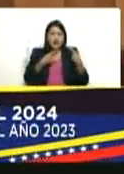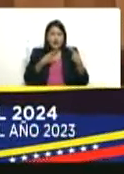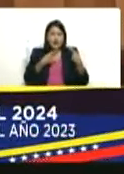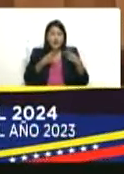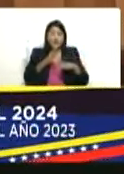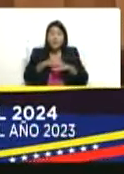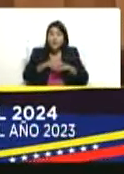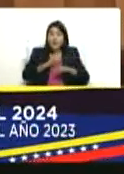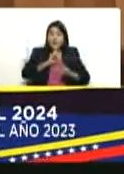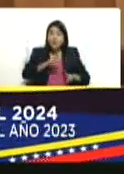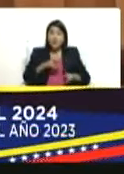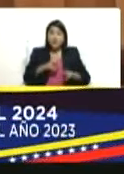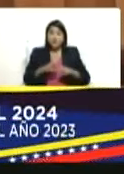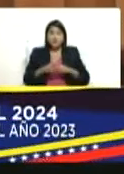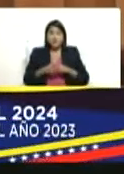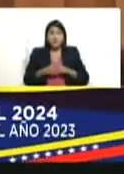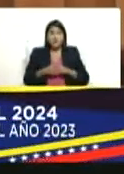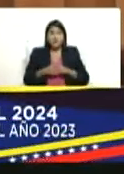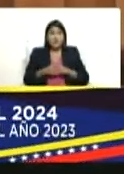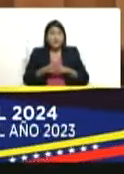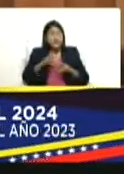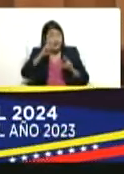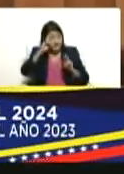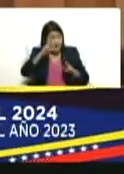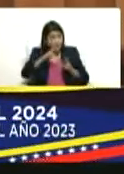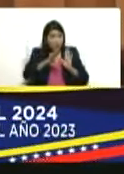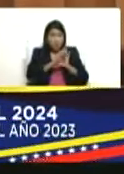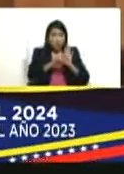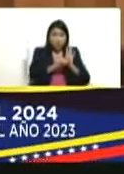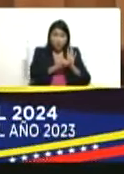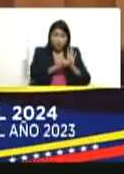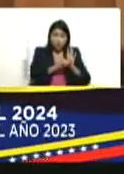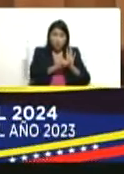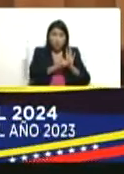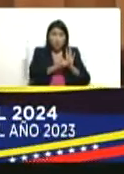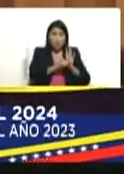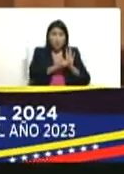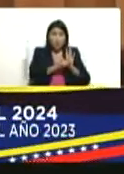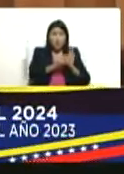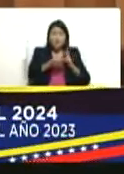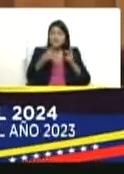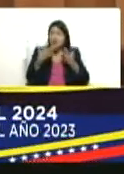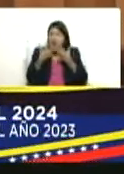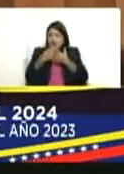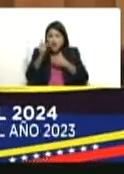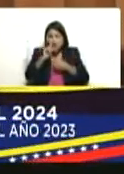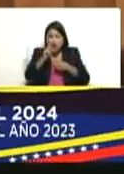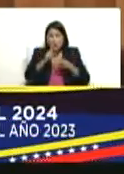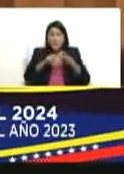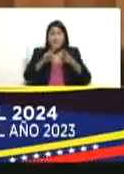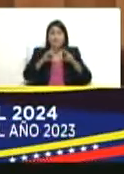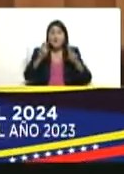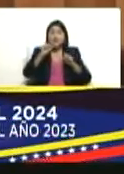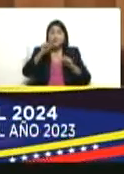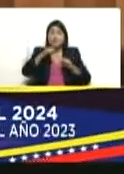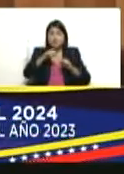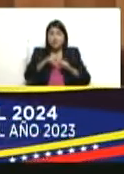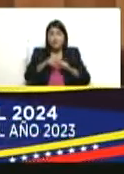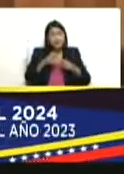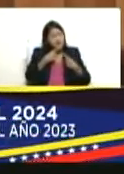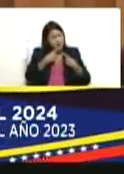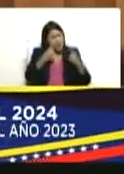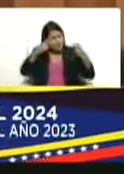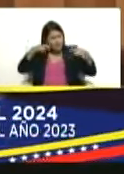decimos respeto a la Constitución, no a la violencia, sí a la paz.